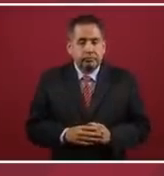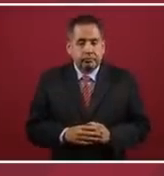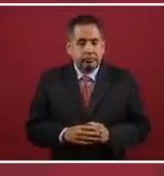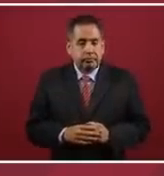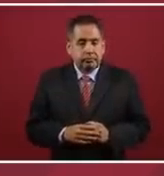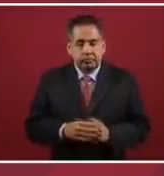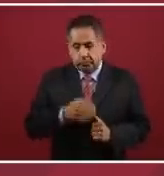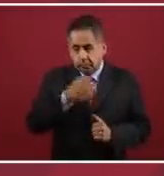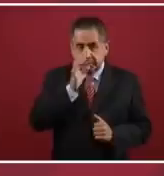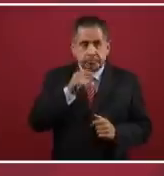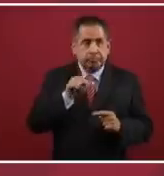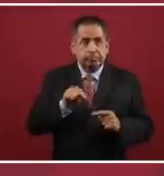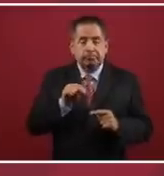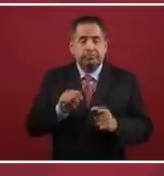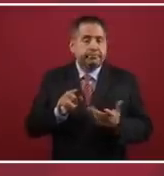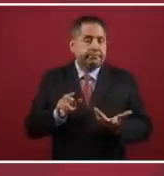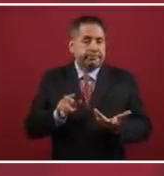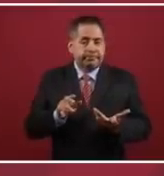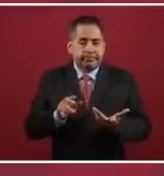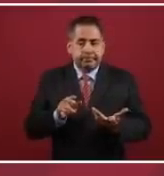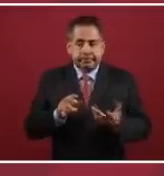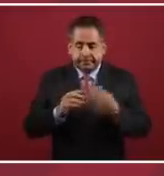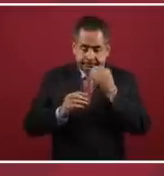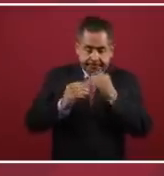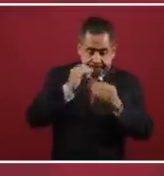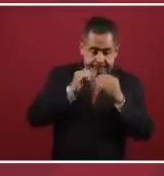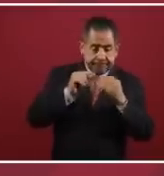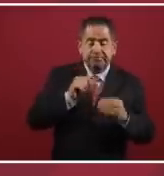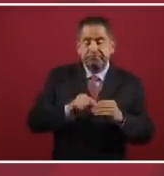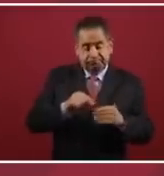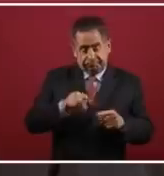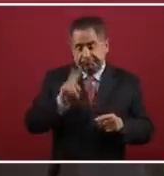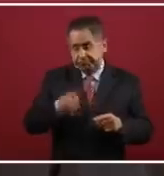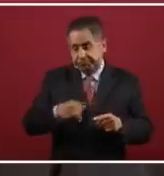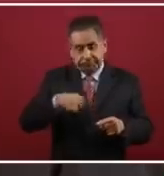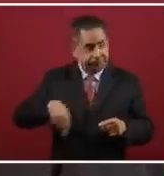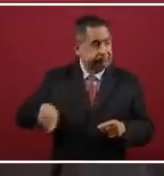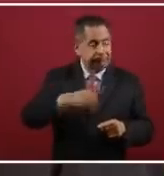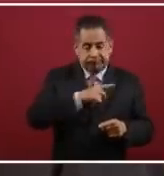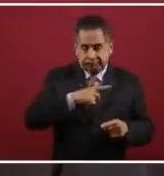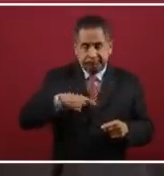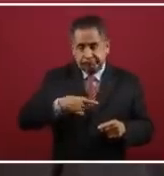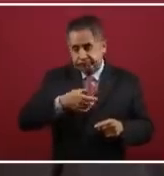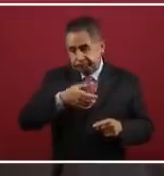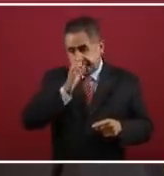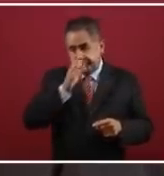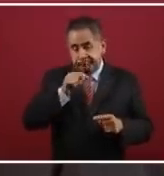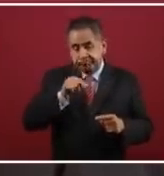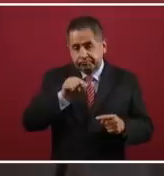son de los alimentos que deben de